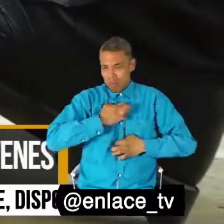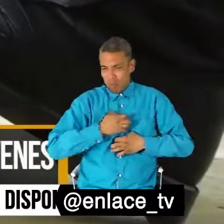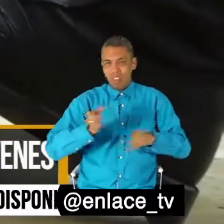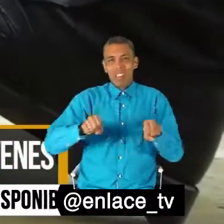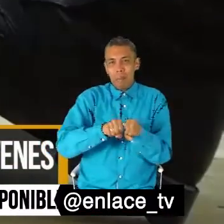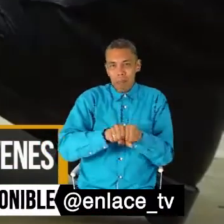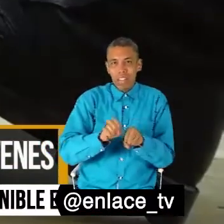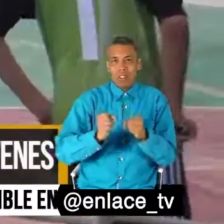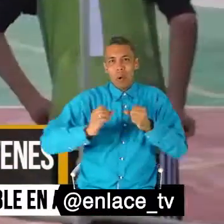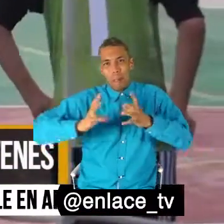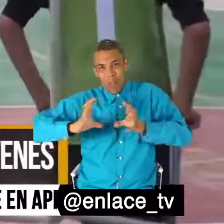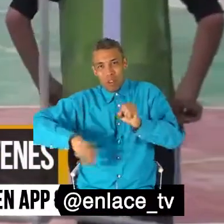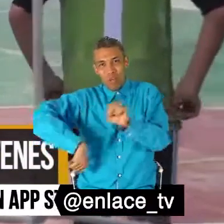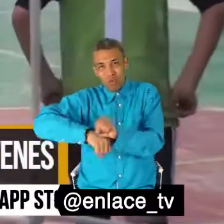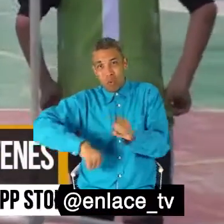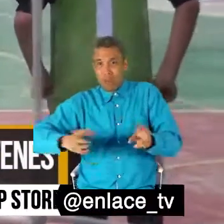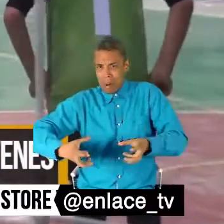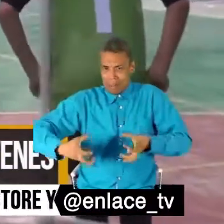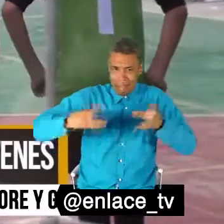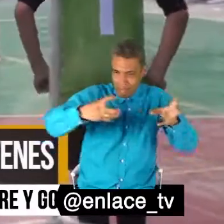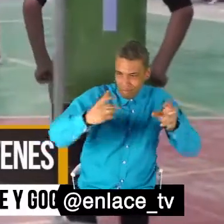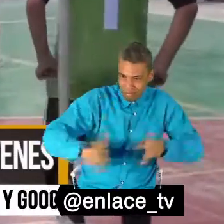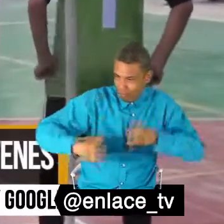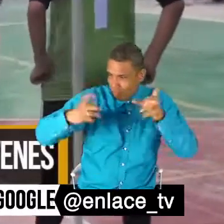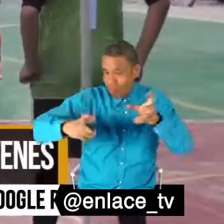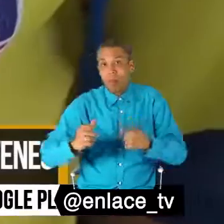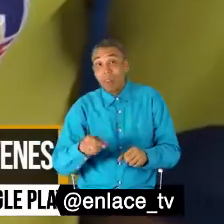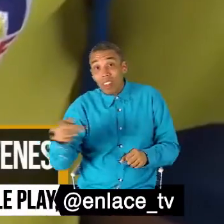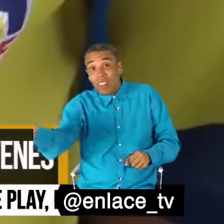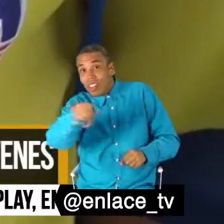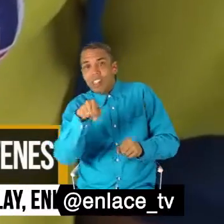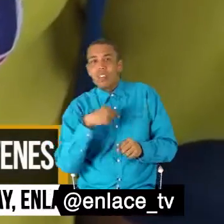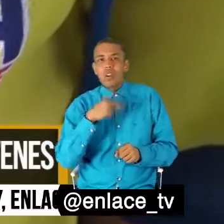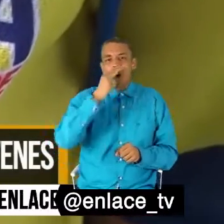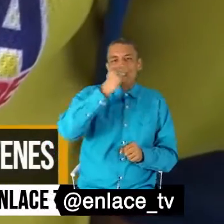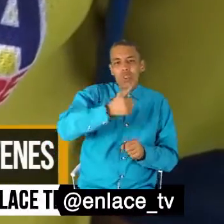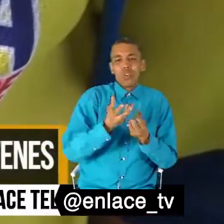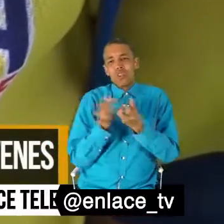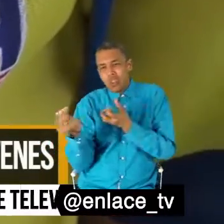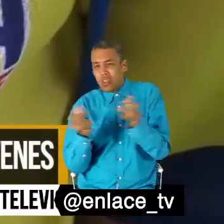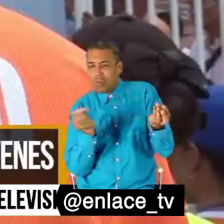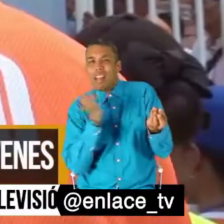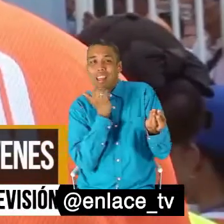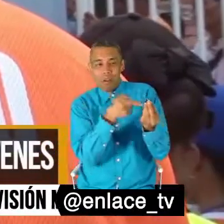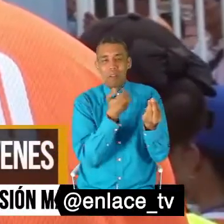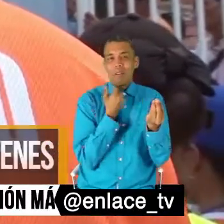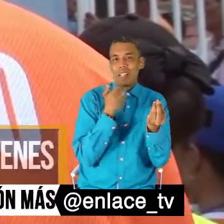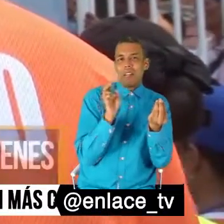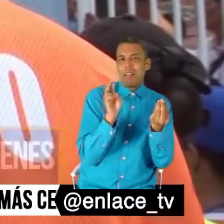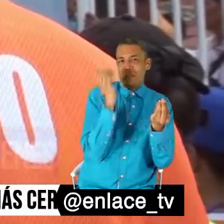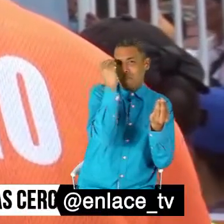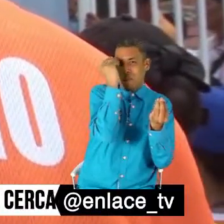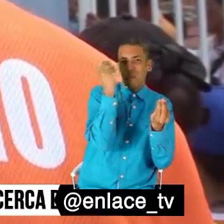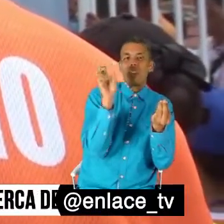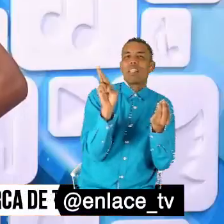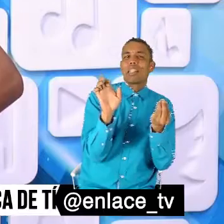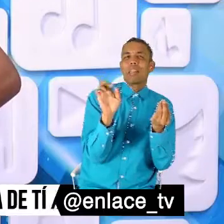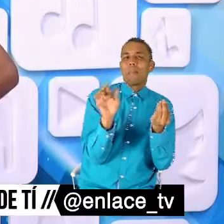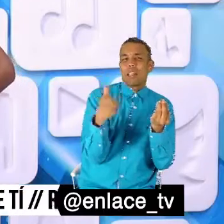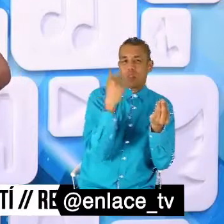elementos deportivos para el desarrollo del campeonato, en el que los equipos llevan por nombres valores como el respeto, la tolerancia y el